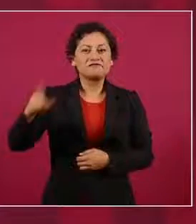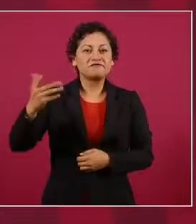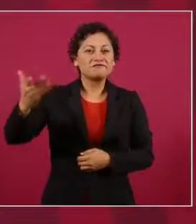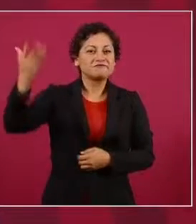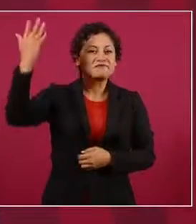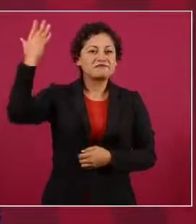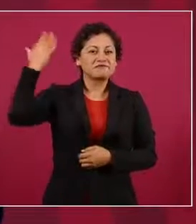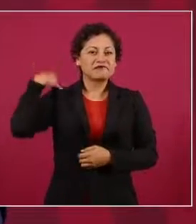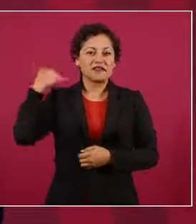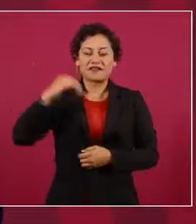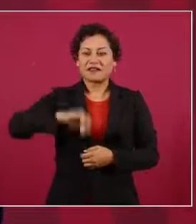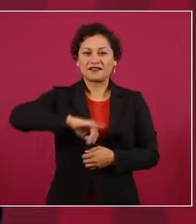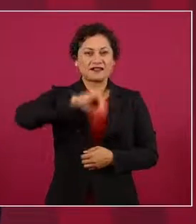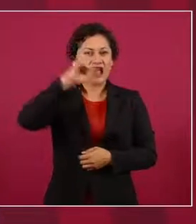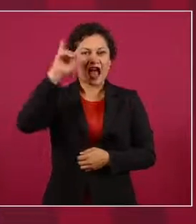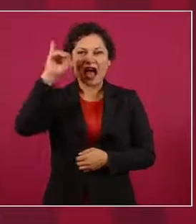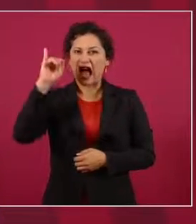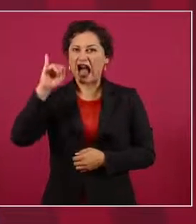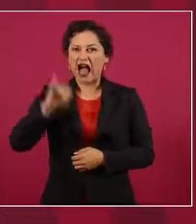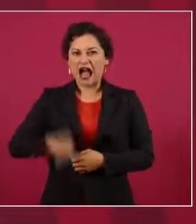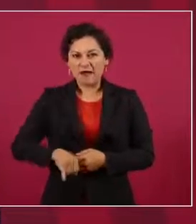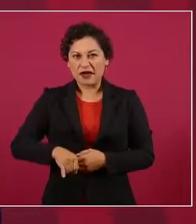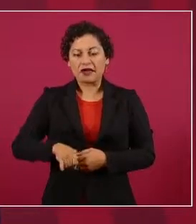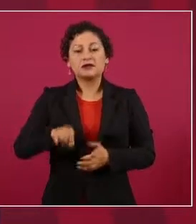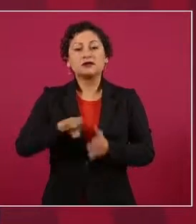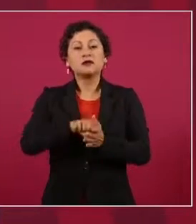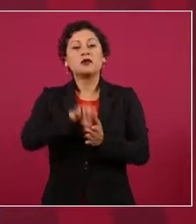cuestionaron las masacres,